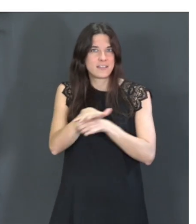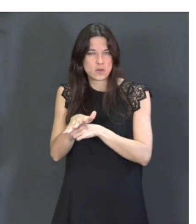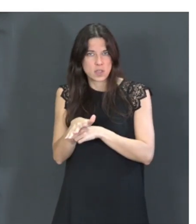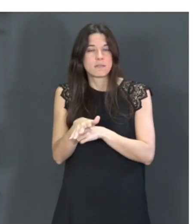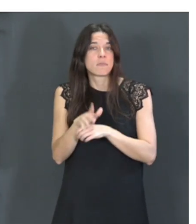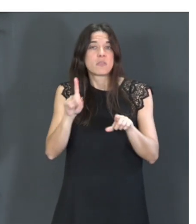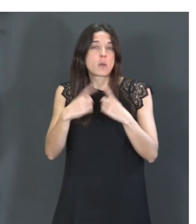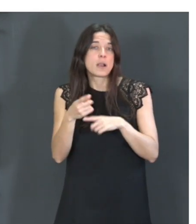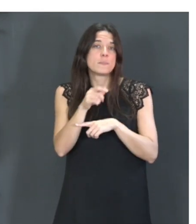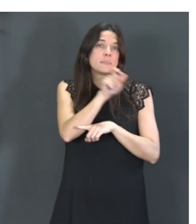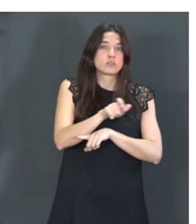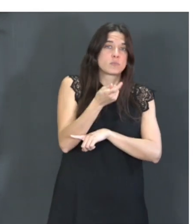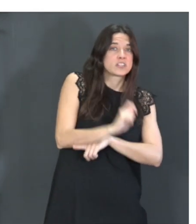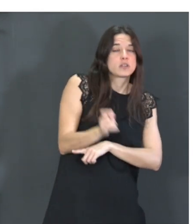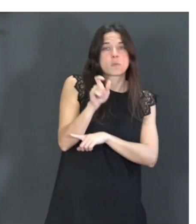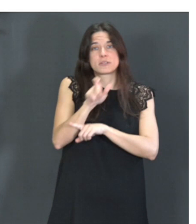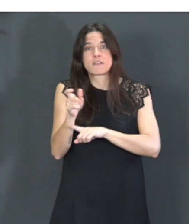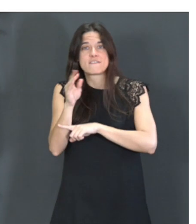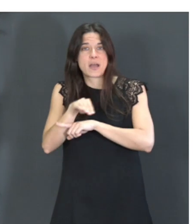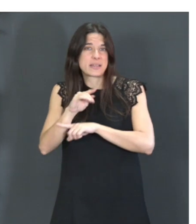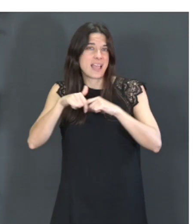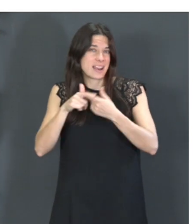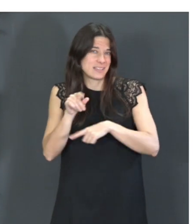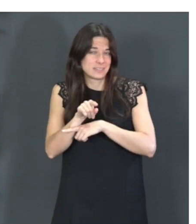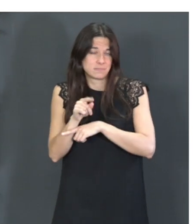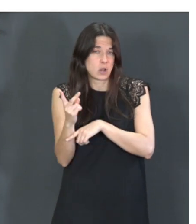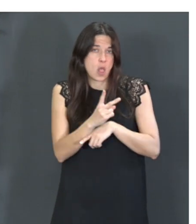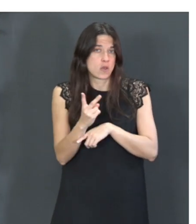profesionales, porque bueno, pues todos sabemos la dificultad que tiene